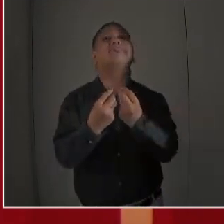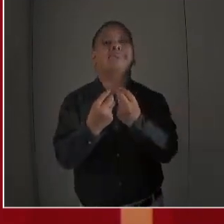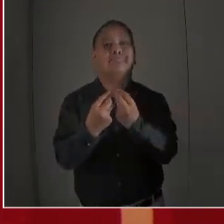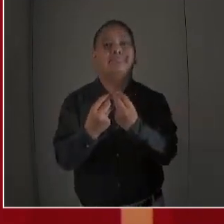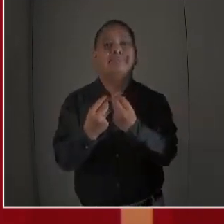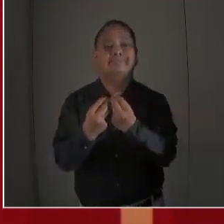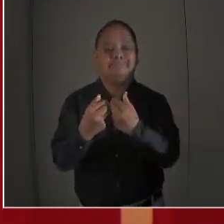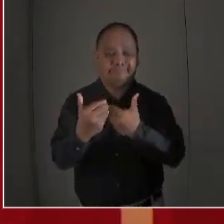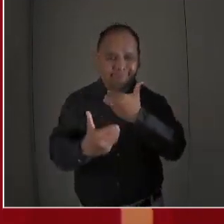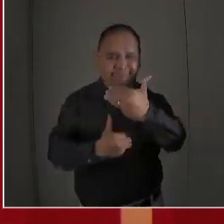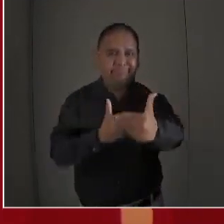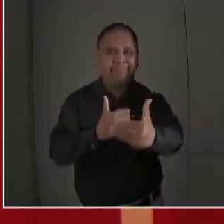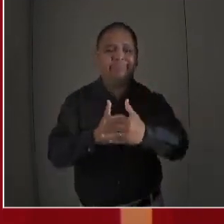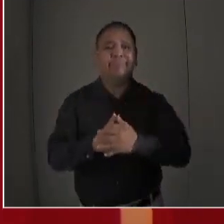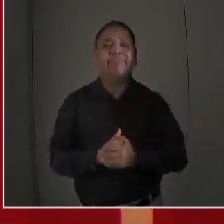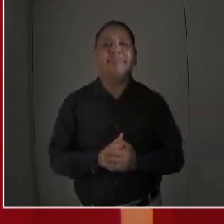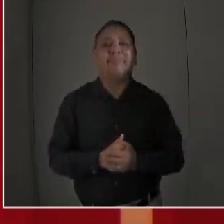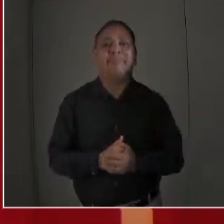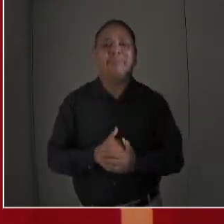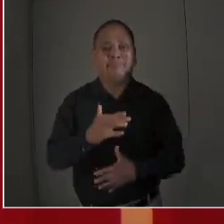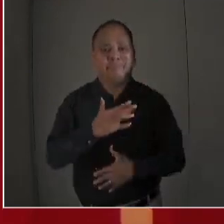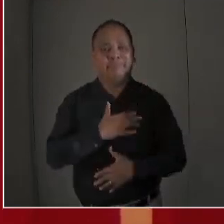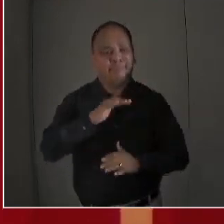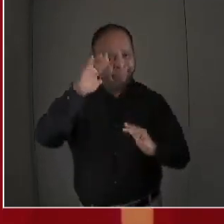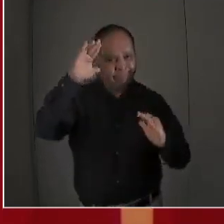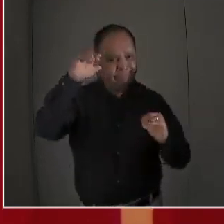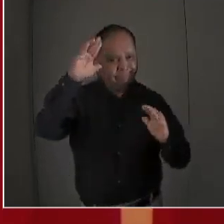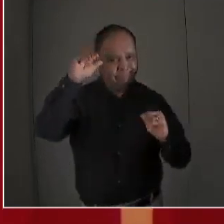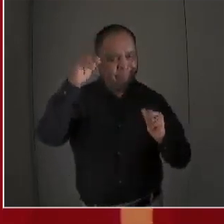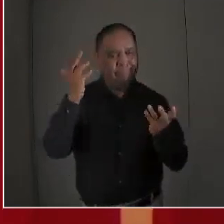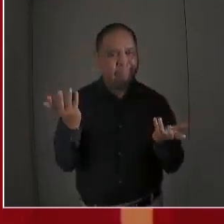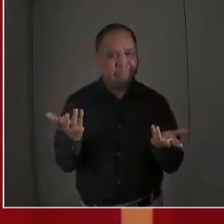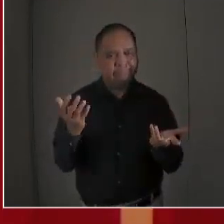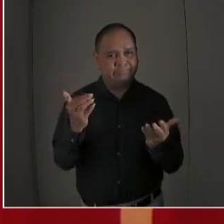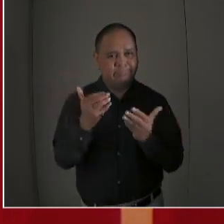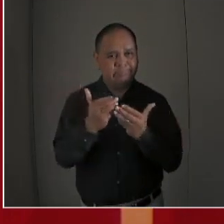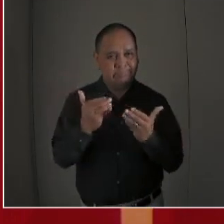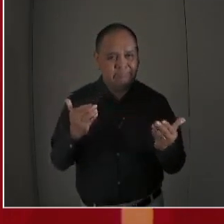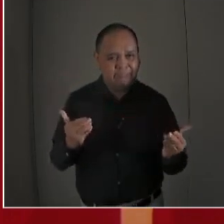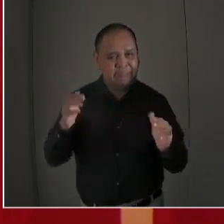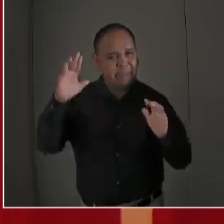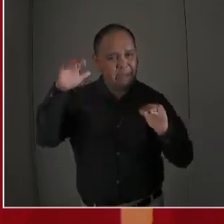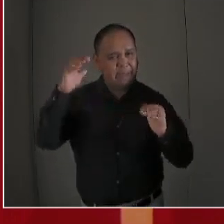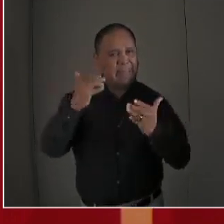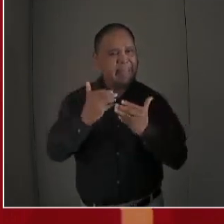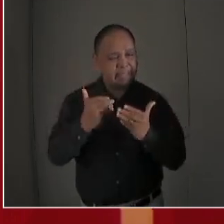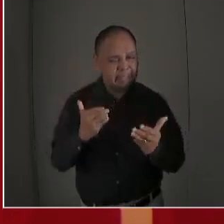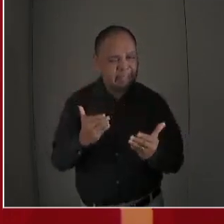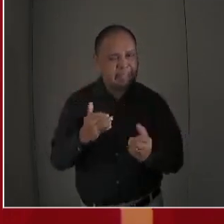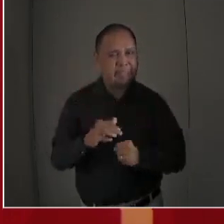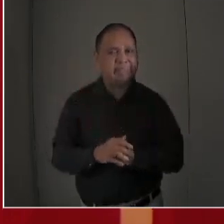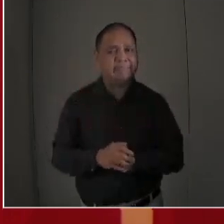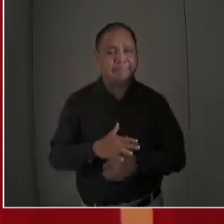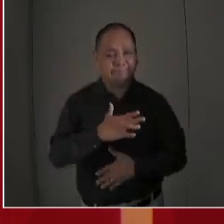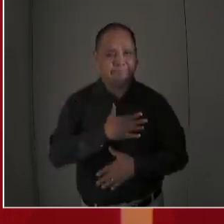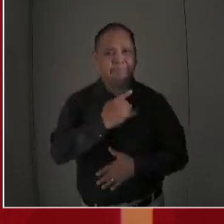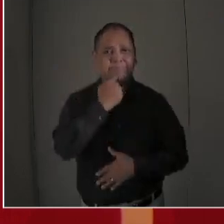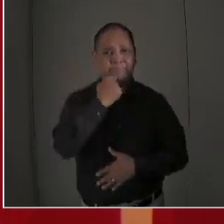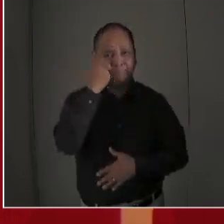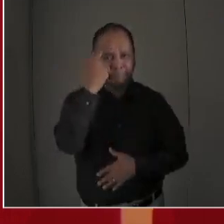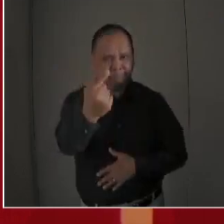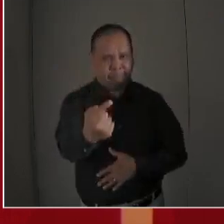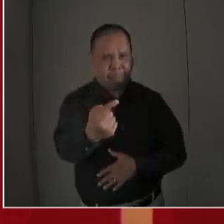plan. Ya me despido de ustedes, pero antes de despedirme, quiero